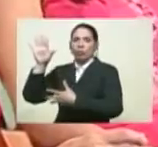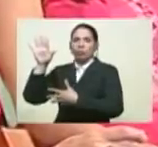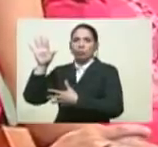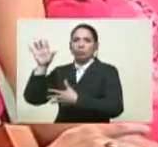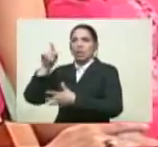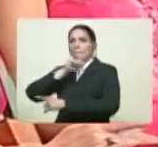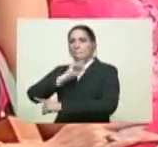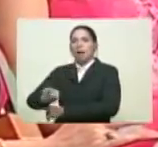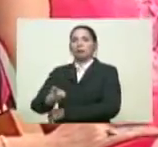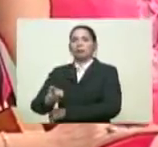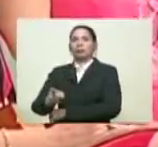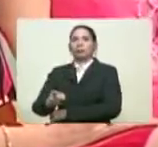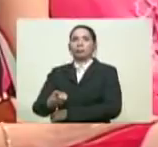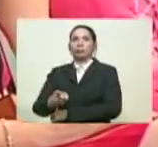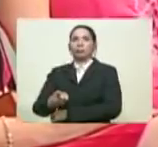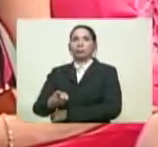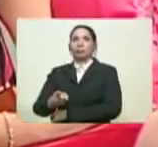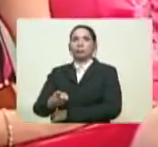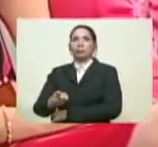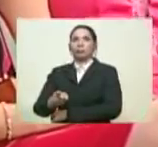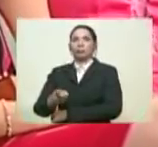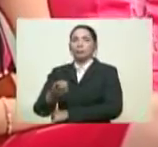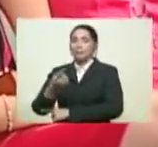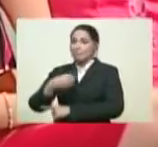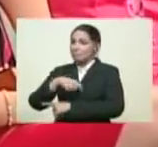mandatos. Primera razón